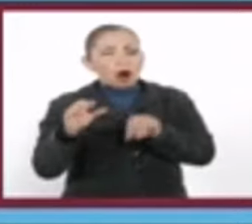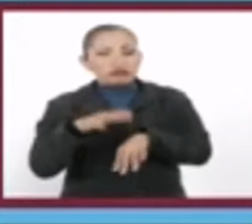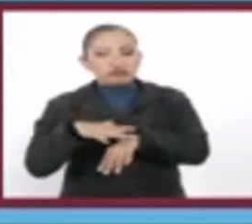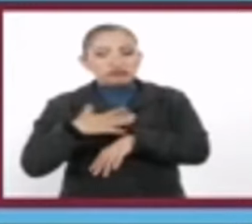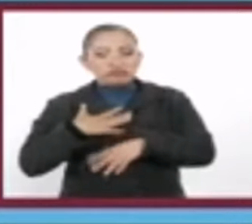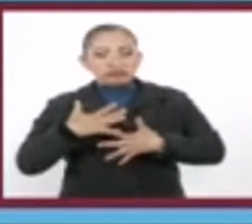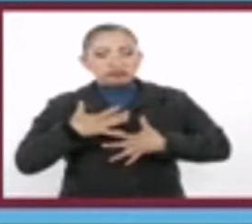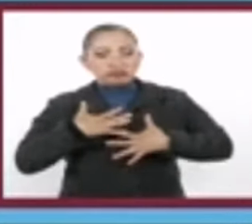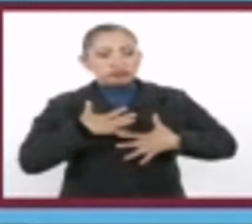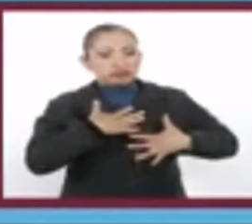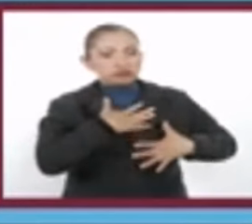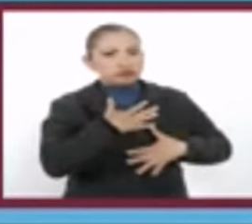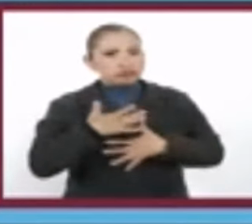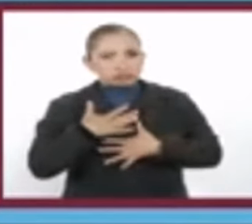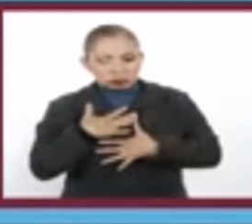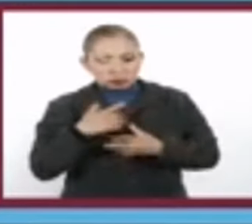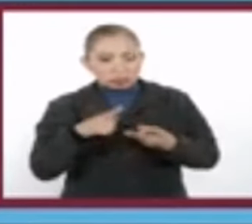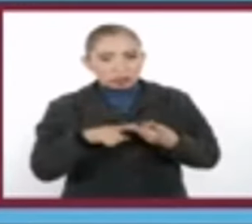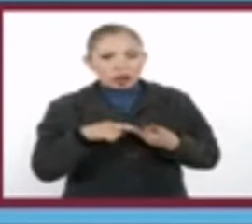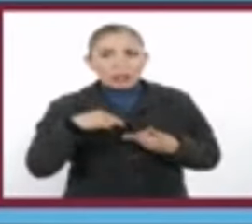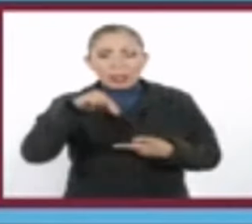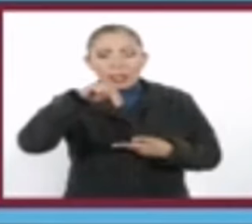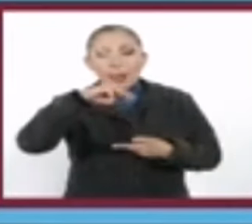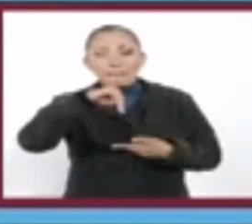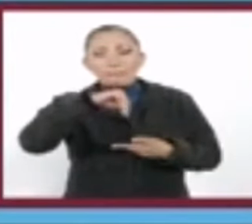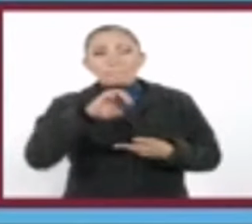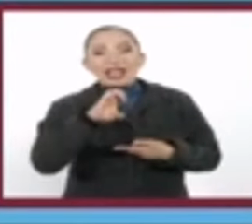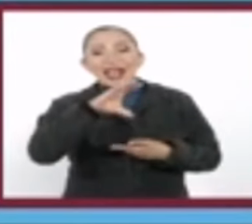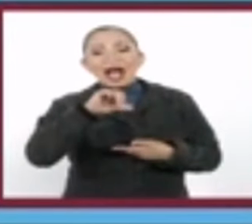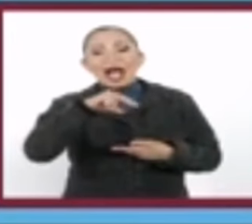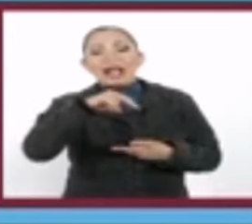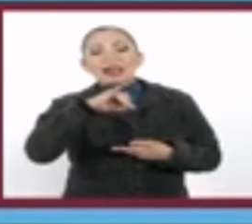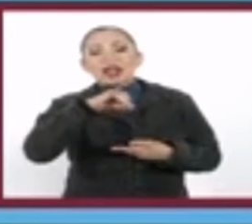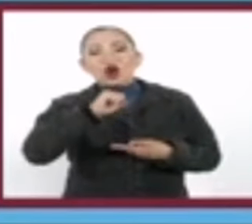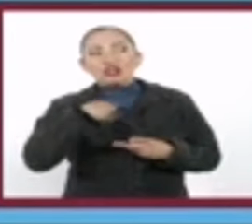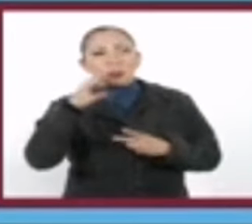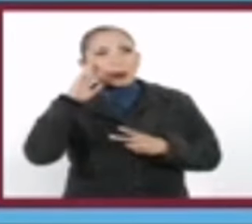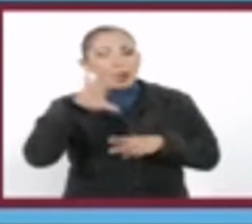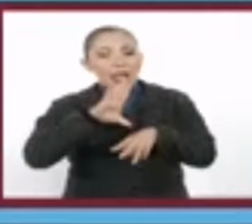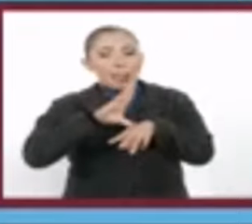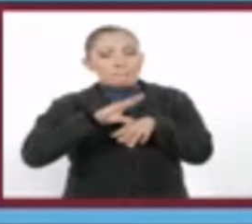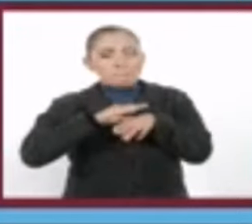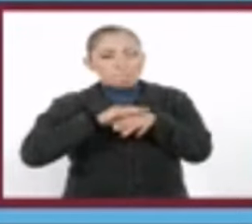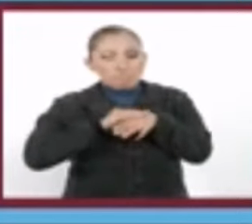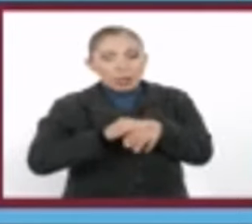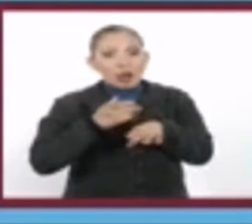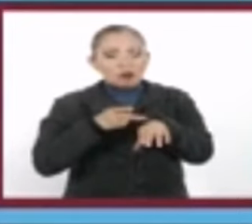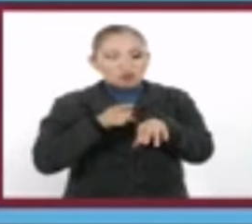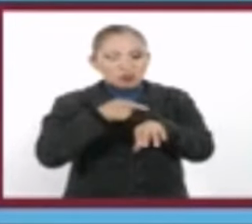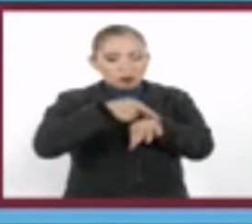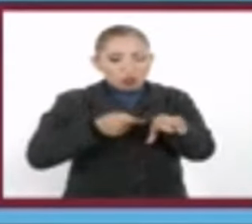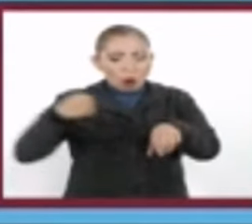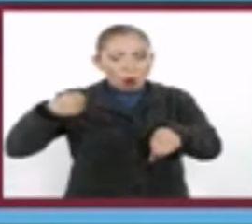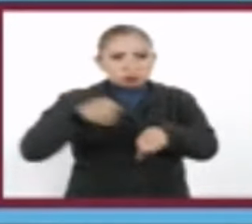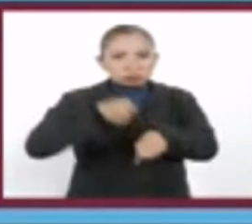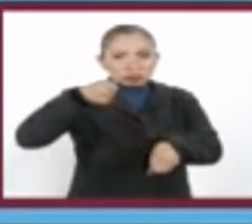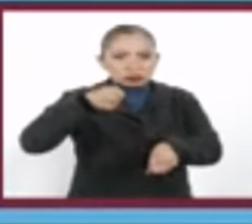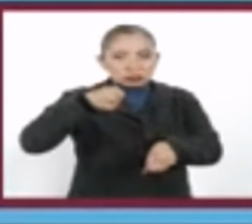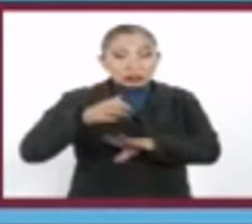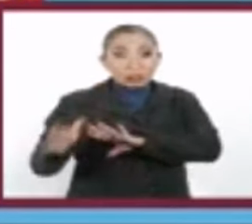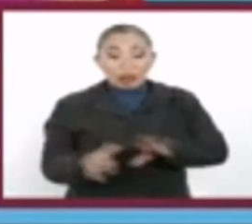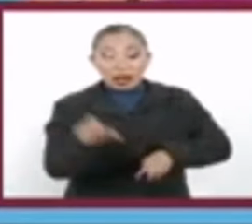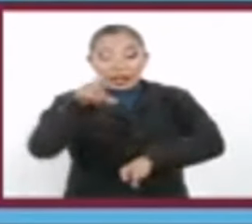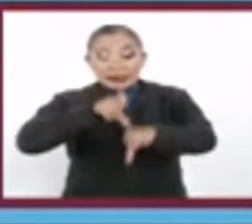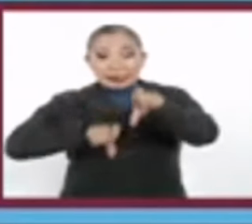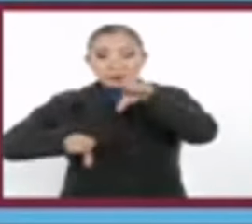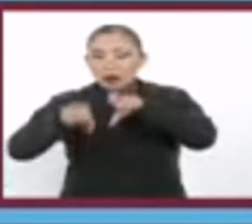las vibraciones superficiales. Los mecánicos, generados por variaciones de presión en la piel como cortes o golpes. Y